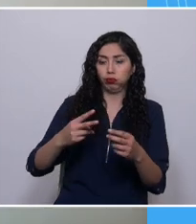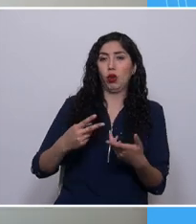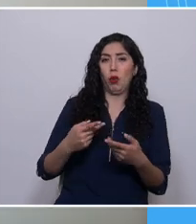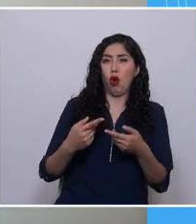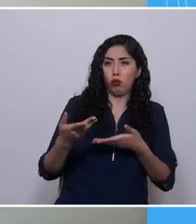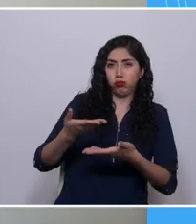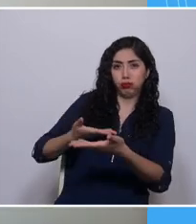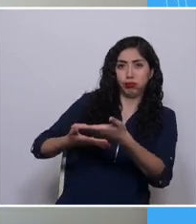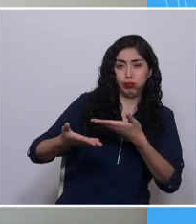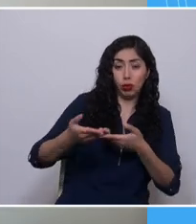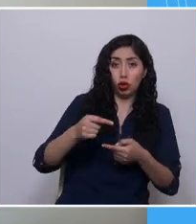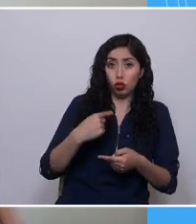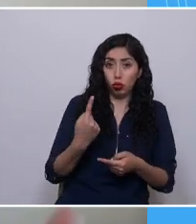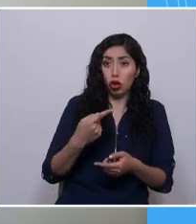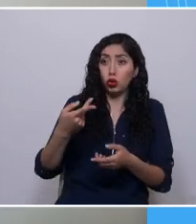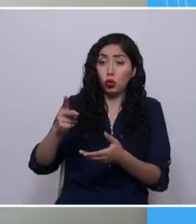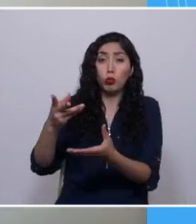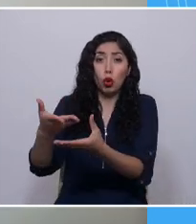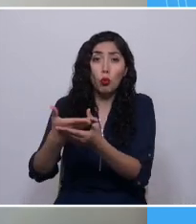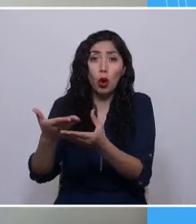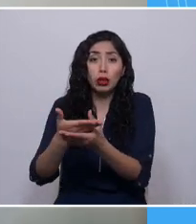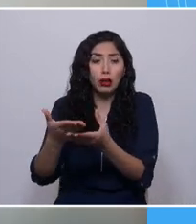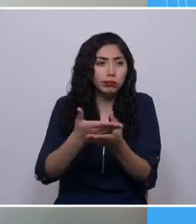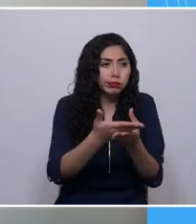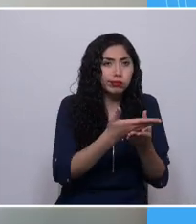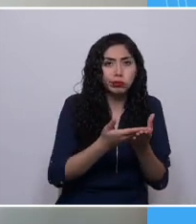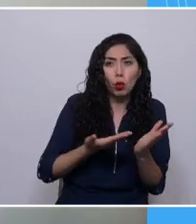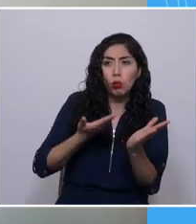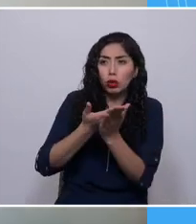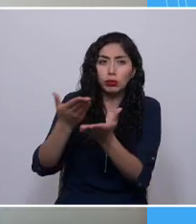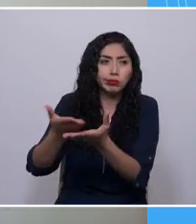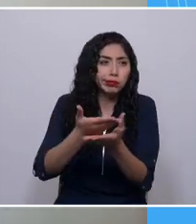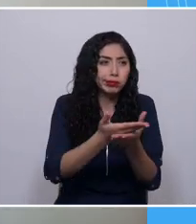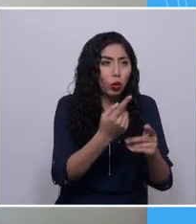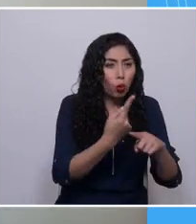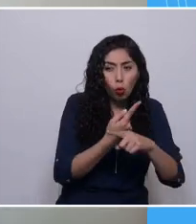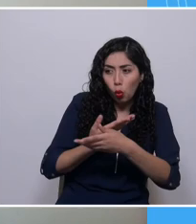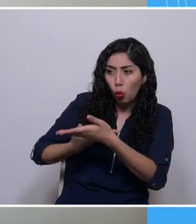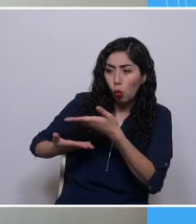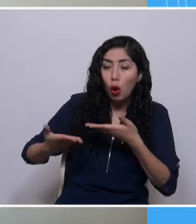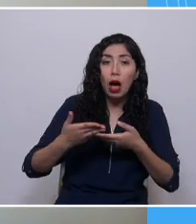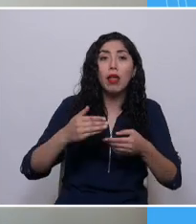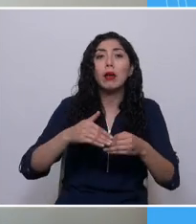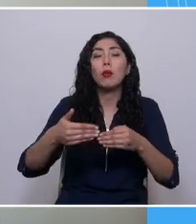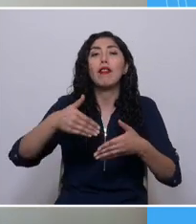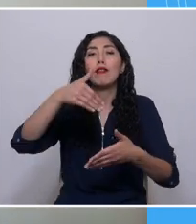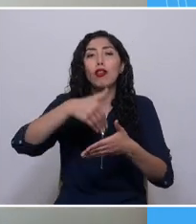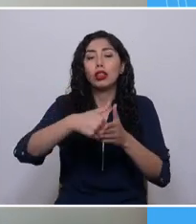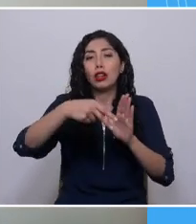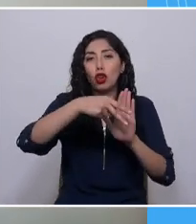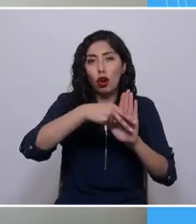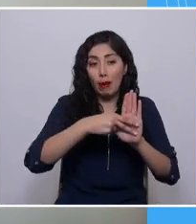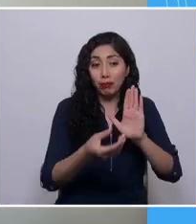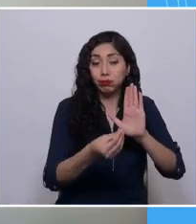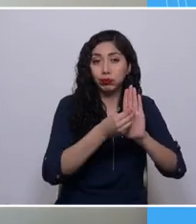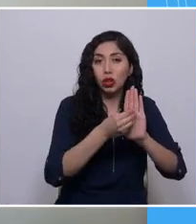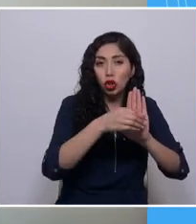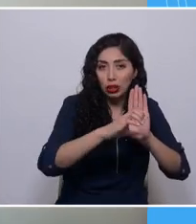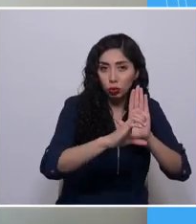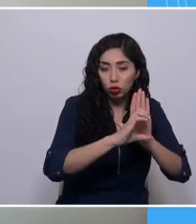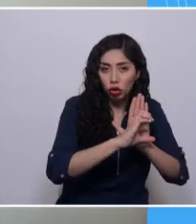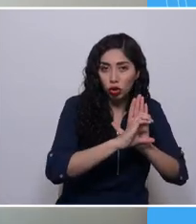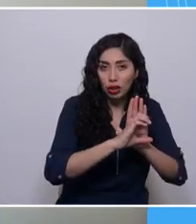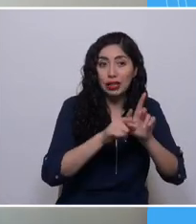sus opiniones y propuestas, las delibera y a partir de aquello vota normas constitucionales, por lo que expresiones tales como acuerdos